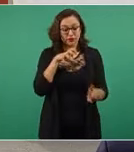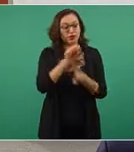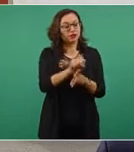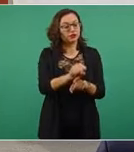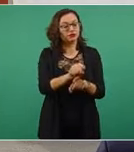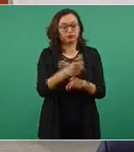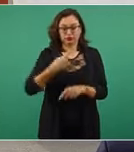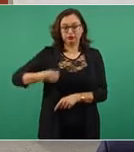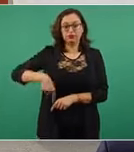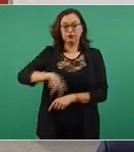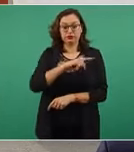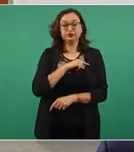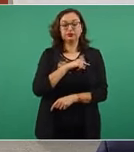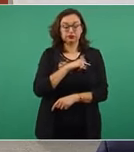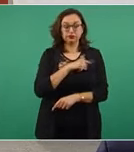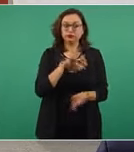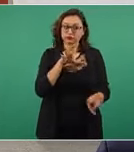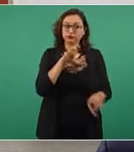que ya estaba así,